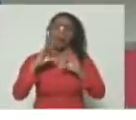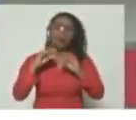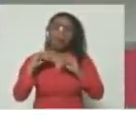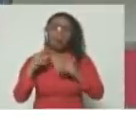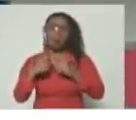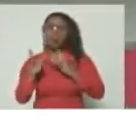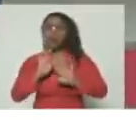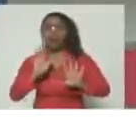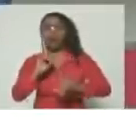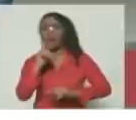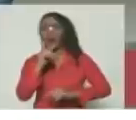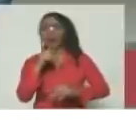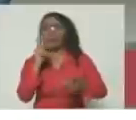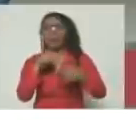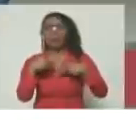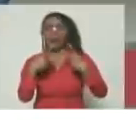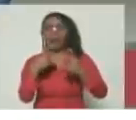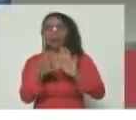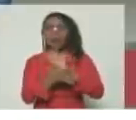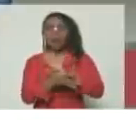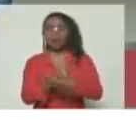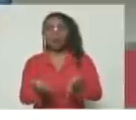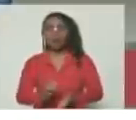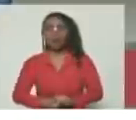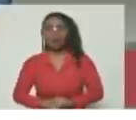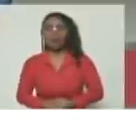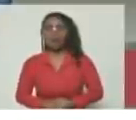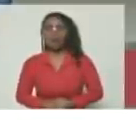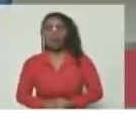tiene incidencia en la política.